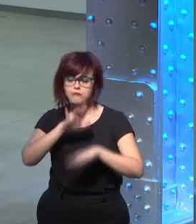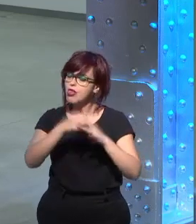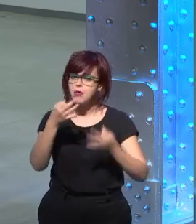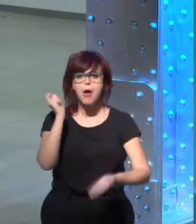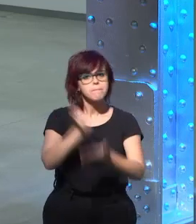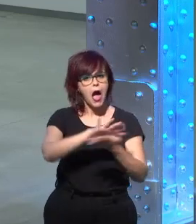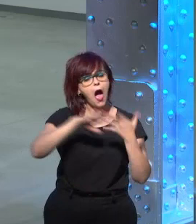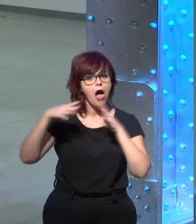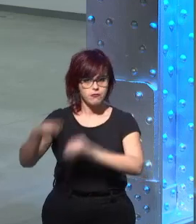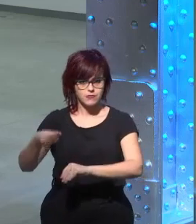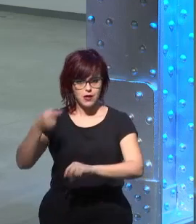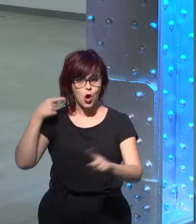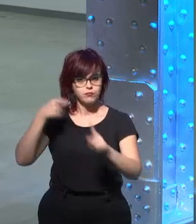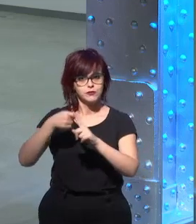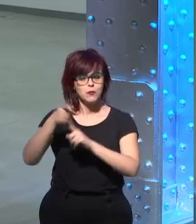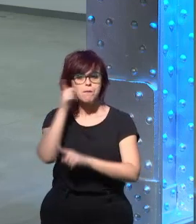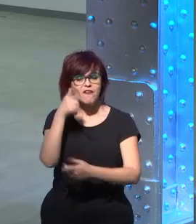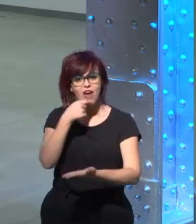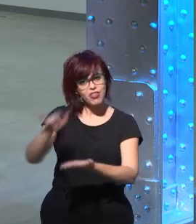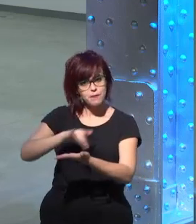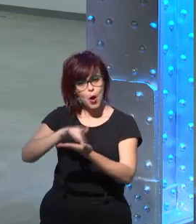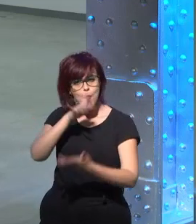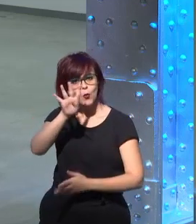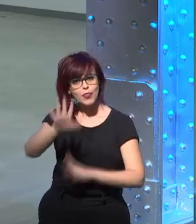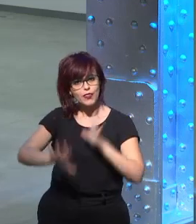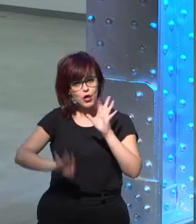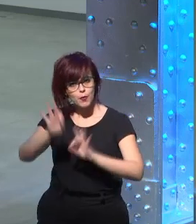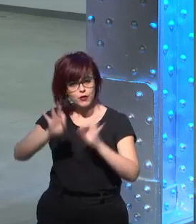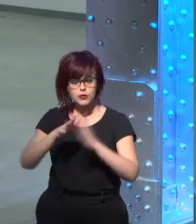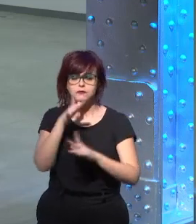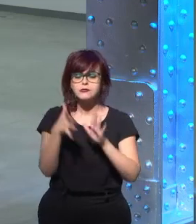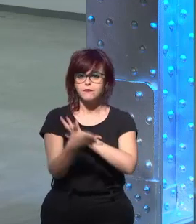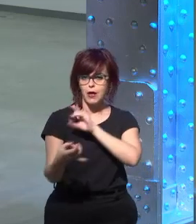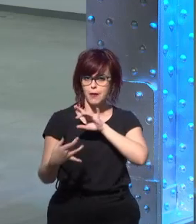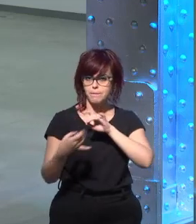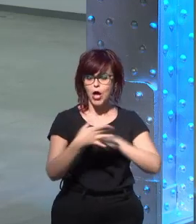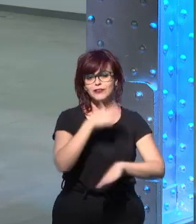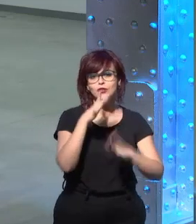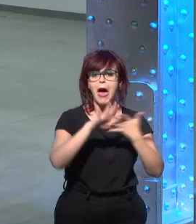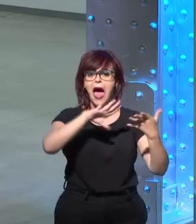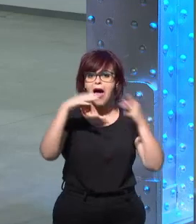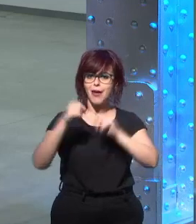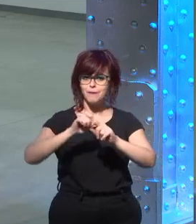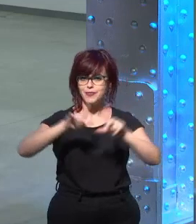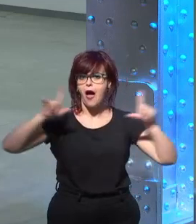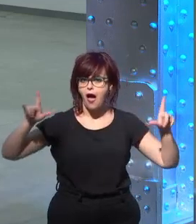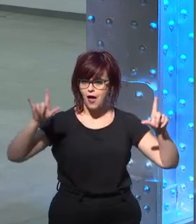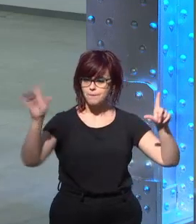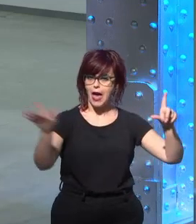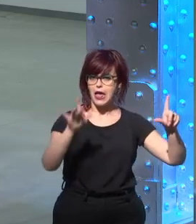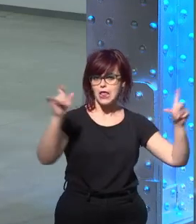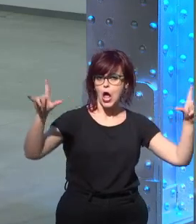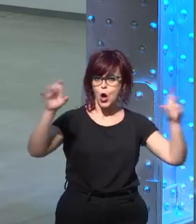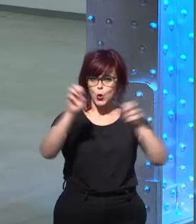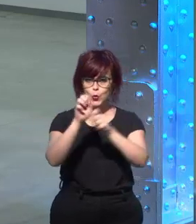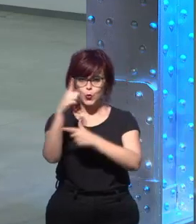convirtamos esa aplicación en algo responsive, que se pueda ver en cualquier dispositivo. Nosotros estaríamos